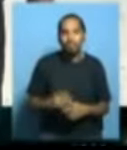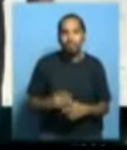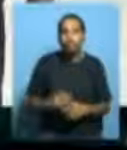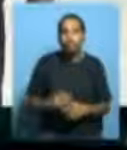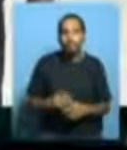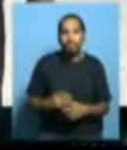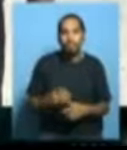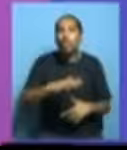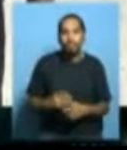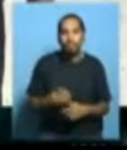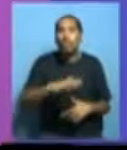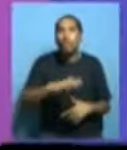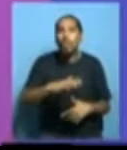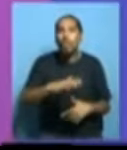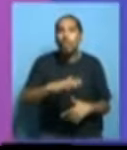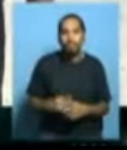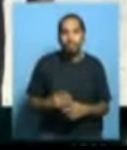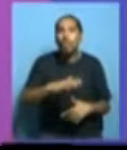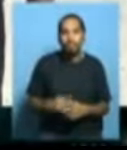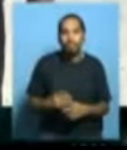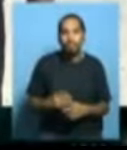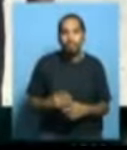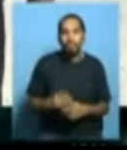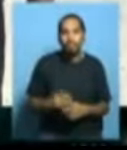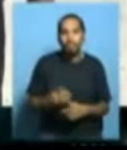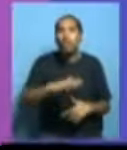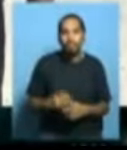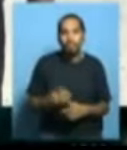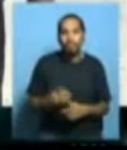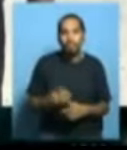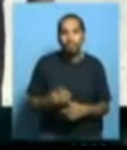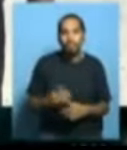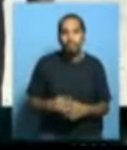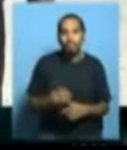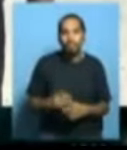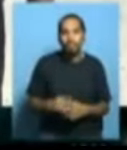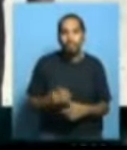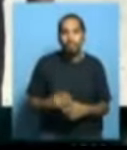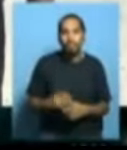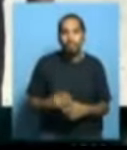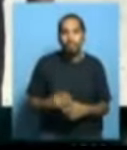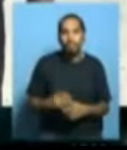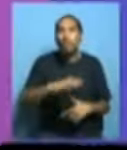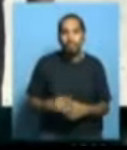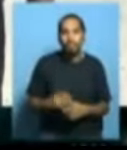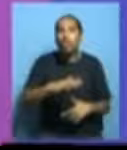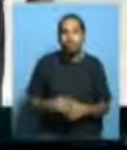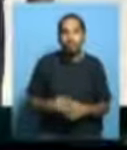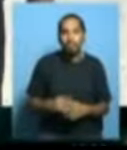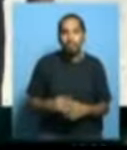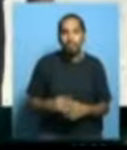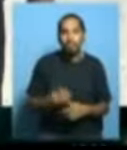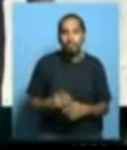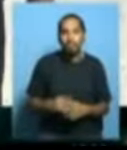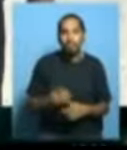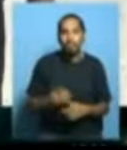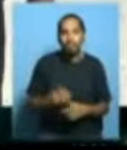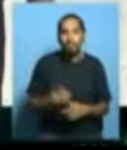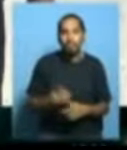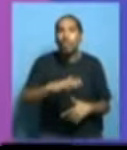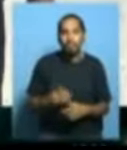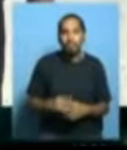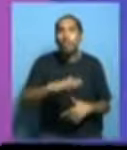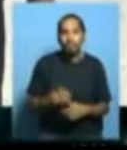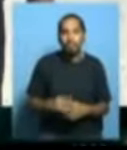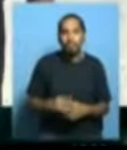vamos a ver con David si podemos enfocar la subida que nos dice la señora, donde hay también una moto de la policía que está interrumpiendo